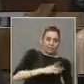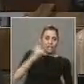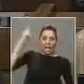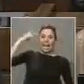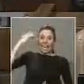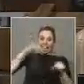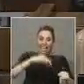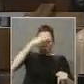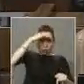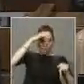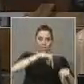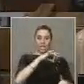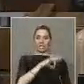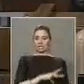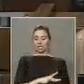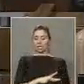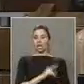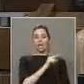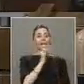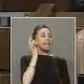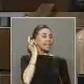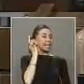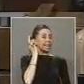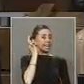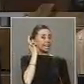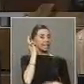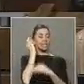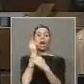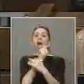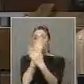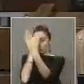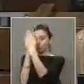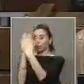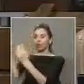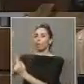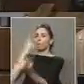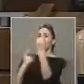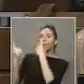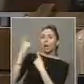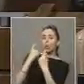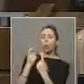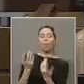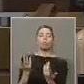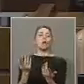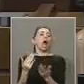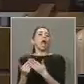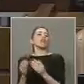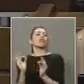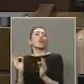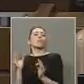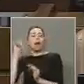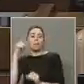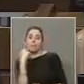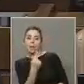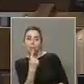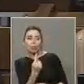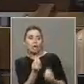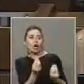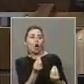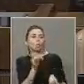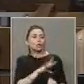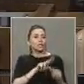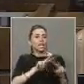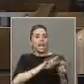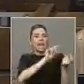enfrentando las preguntas lógicas de los efectos que tienen las reformas que en Chile se están haciendo, y esto cuando